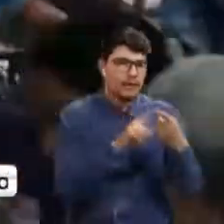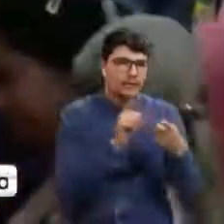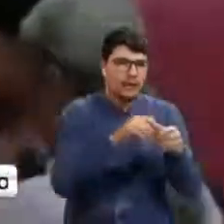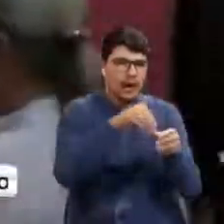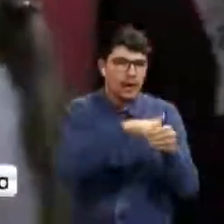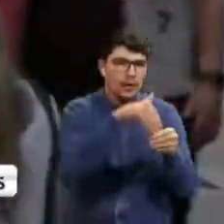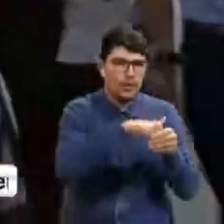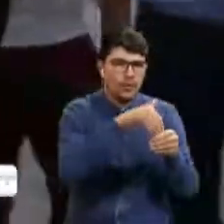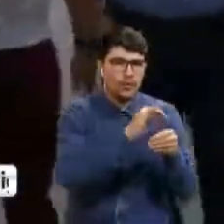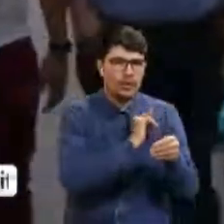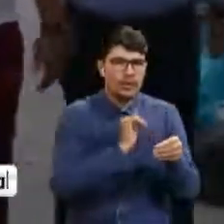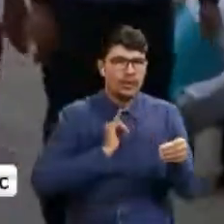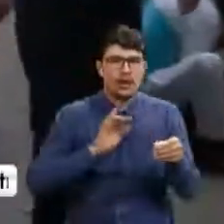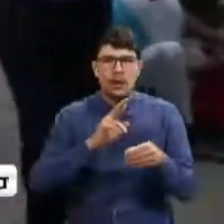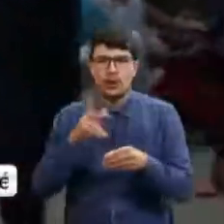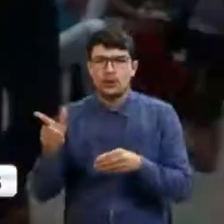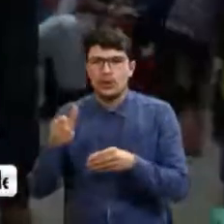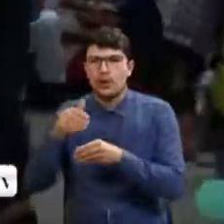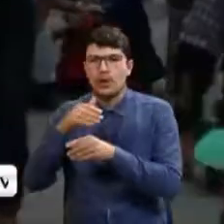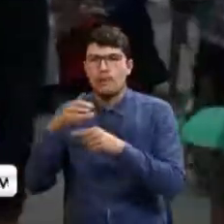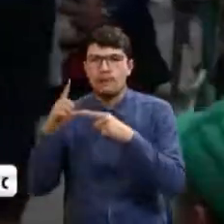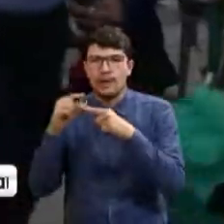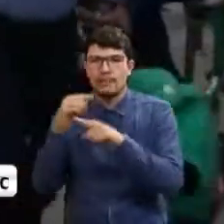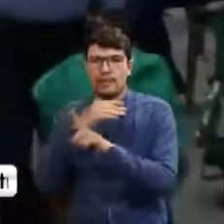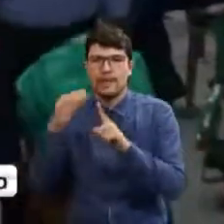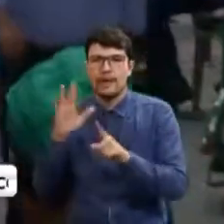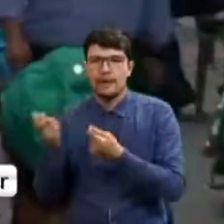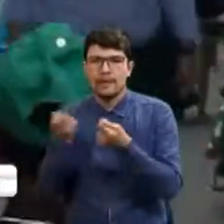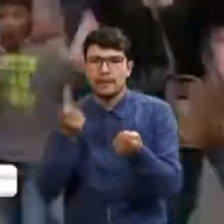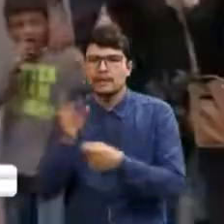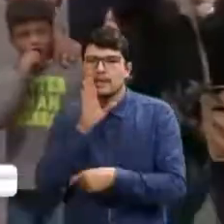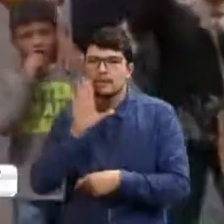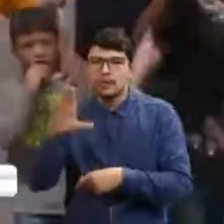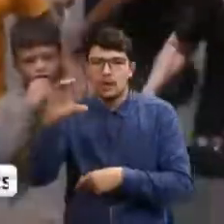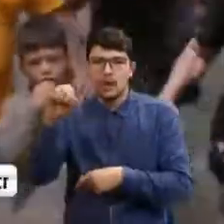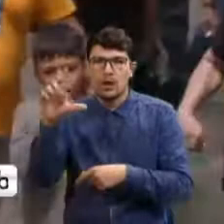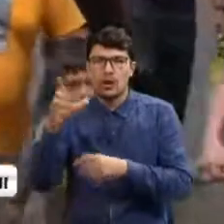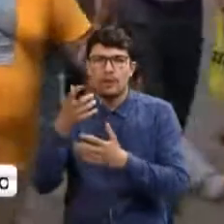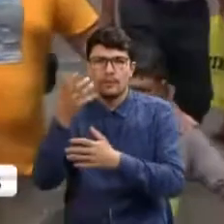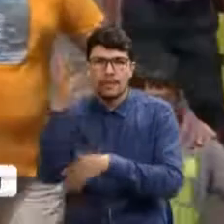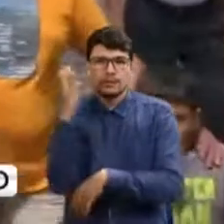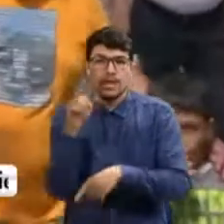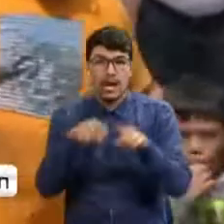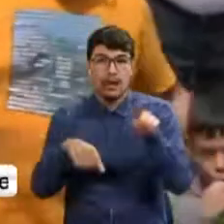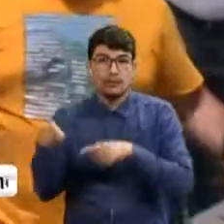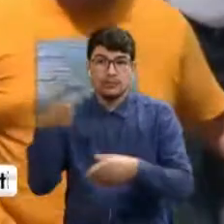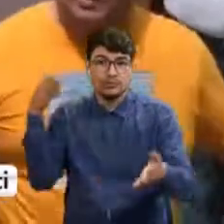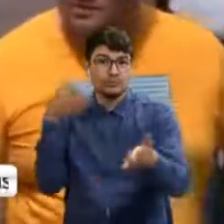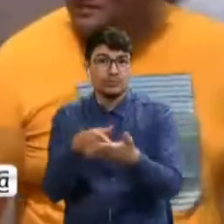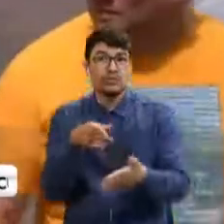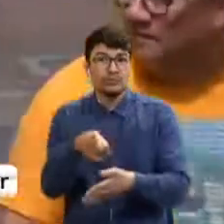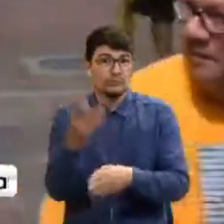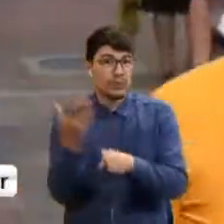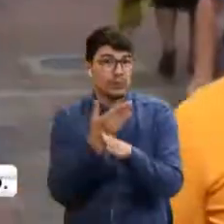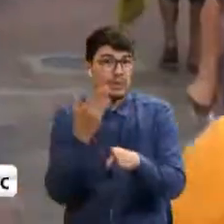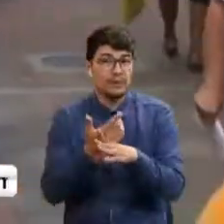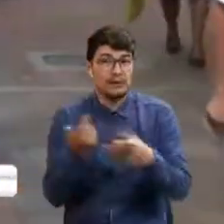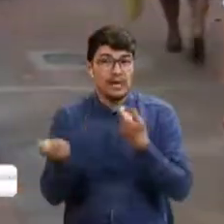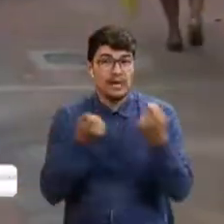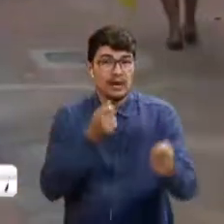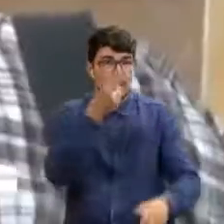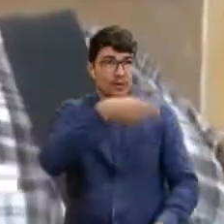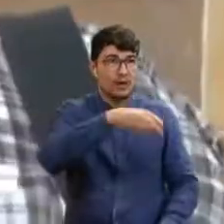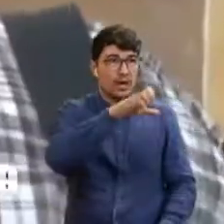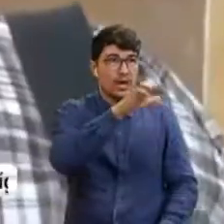ahorro individual y el otro por prima media administrado por colpensiones ambos presentan graves denuncias de irregularidades don héctor